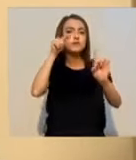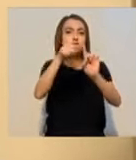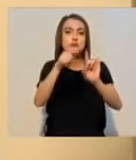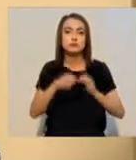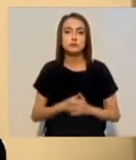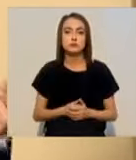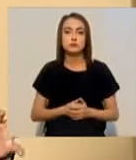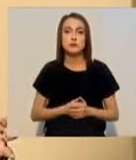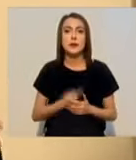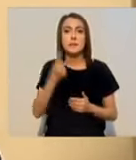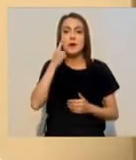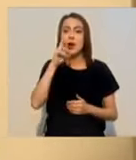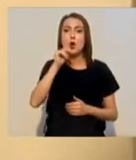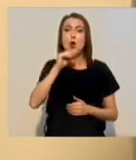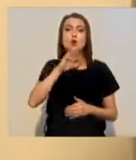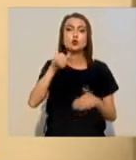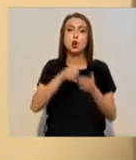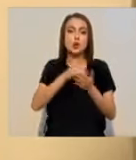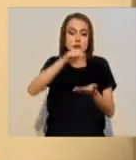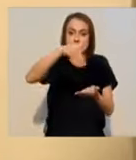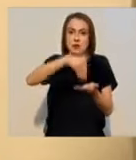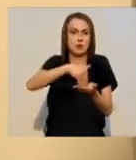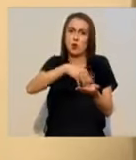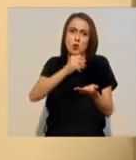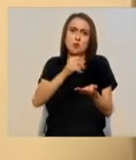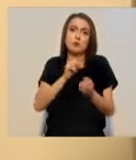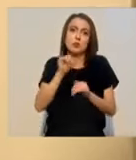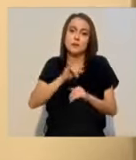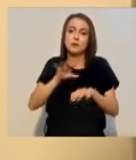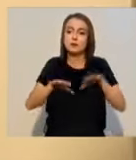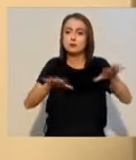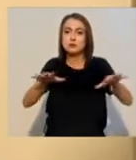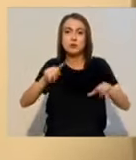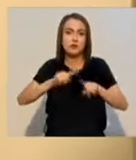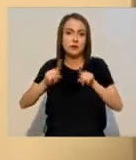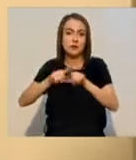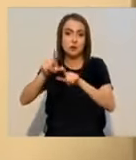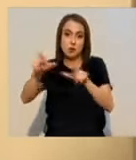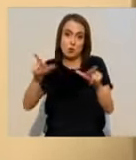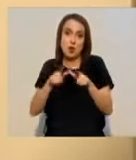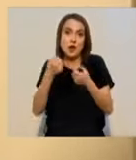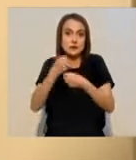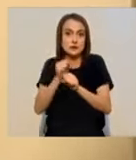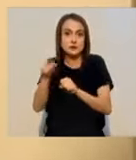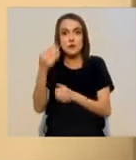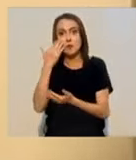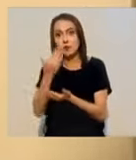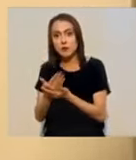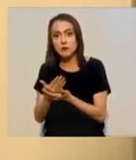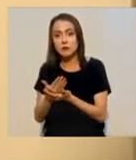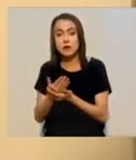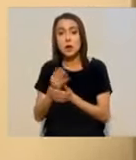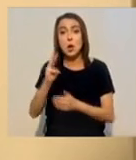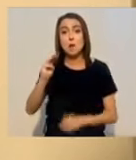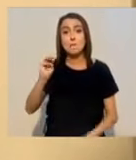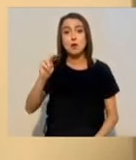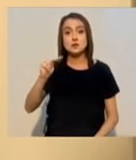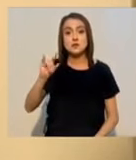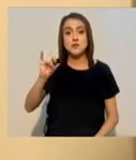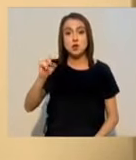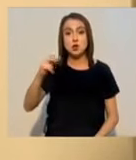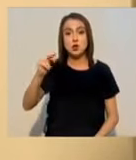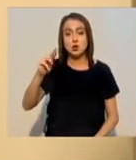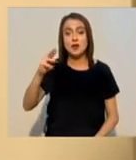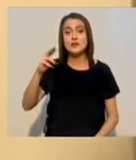a descentralizar fuera del Valle Central la habilidad de hacer estas pruebas. Con el Monseñor Sanabria, que